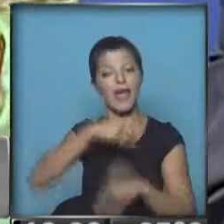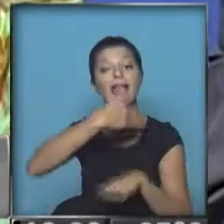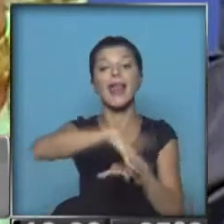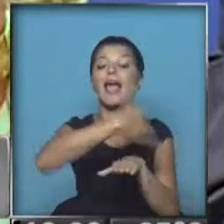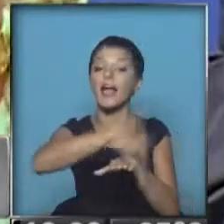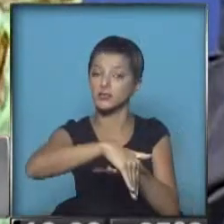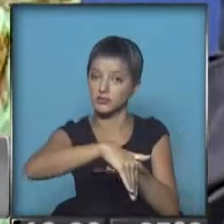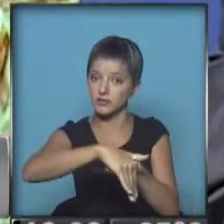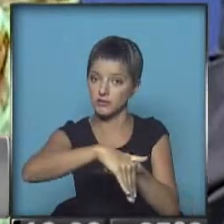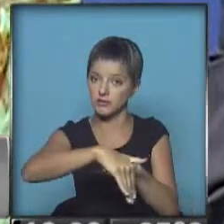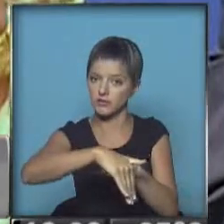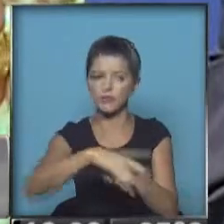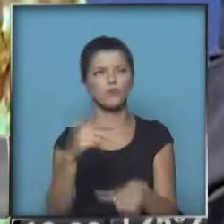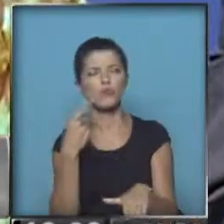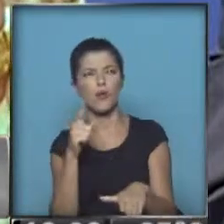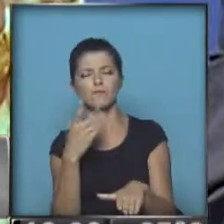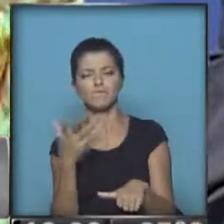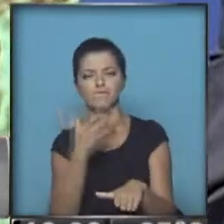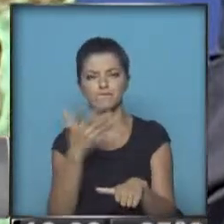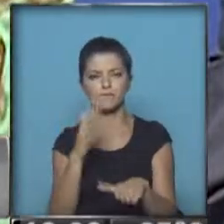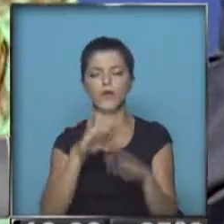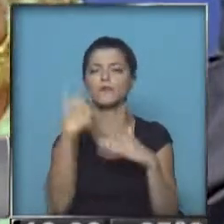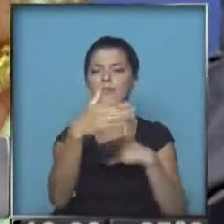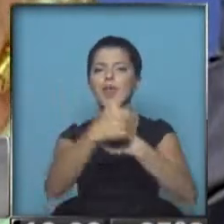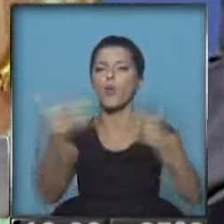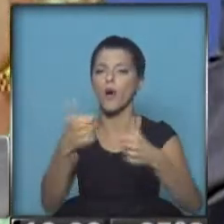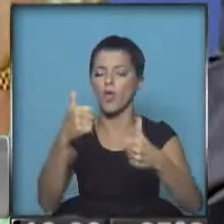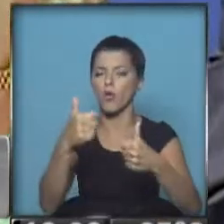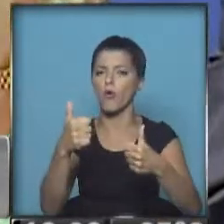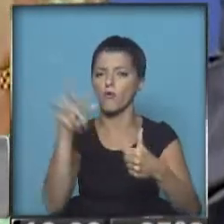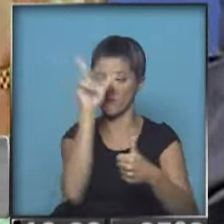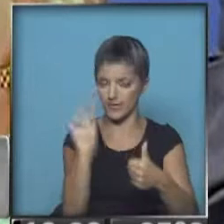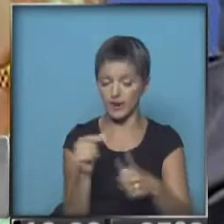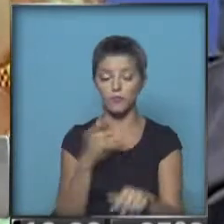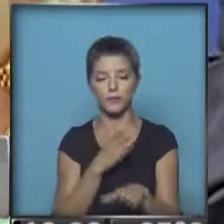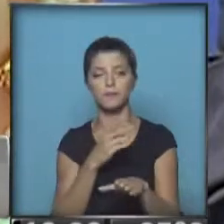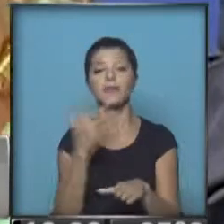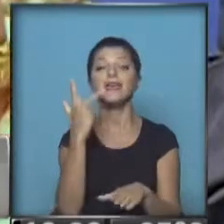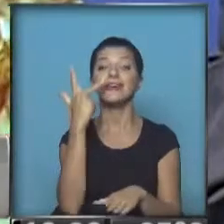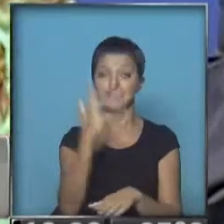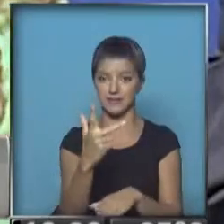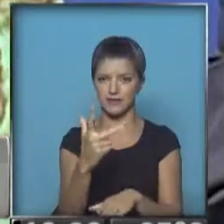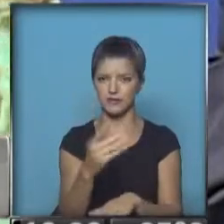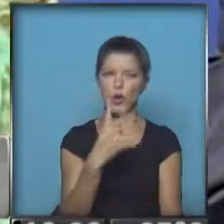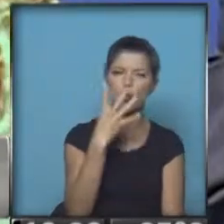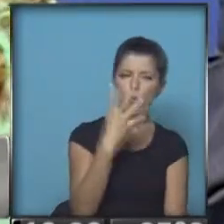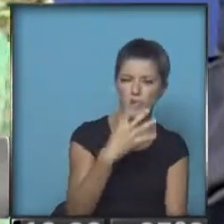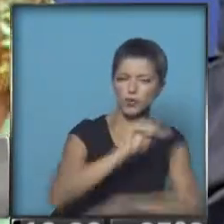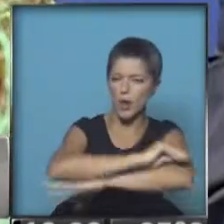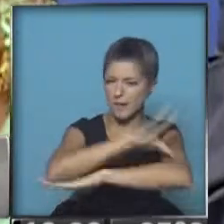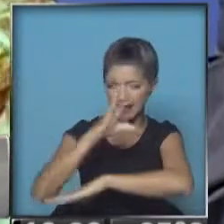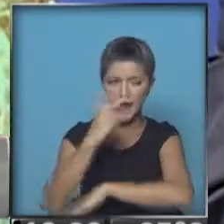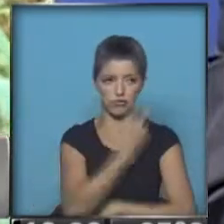¿cuál era? La que estaba frente al juzgado federal. Y venían cruzando tres militares, eran las